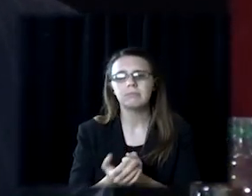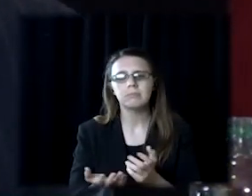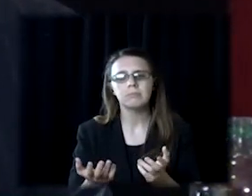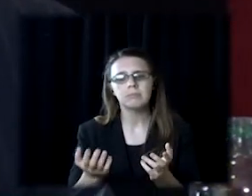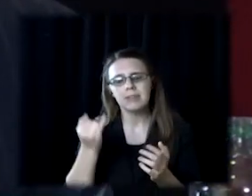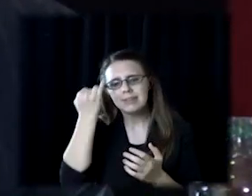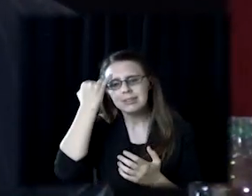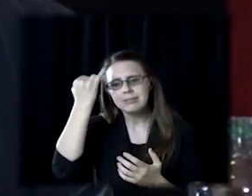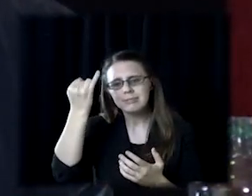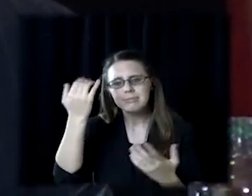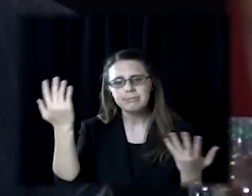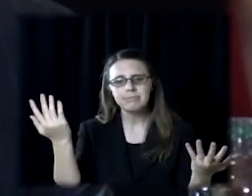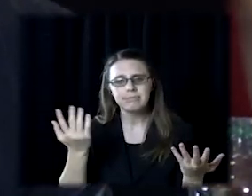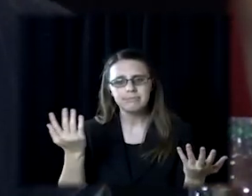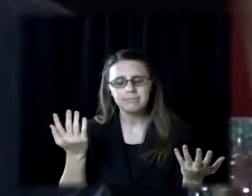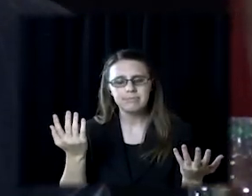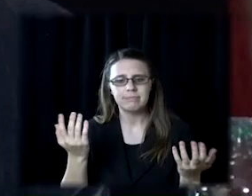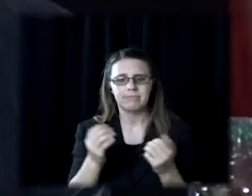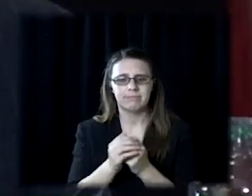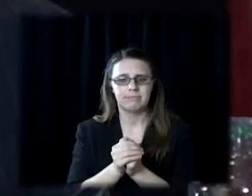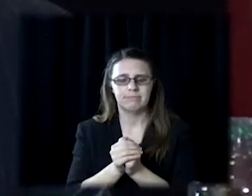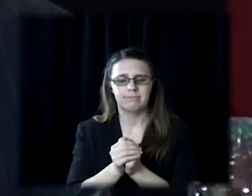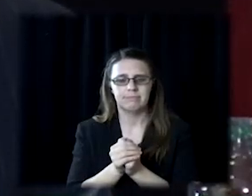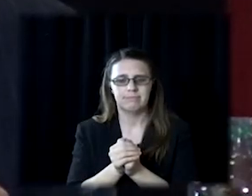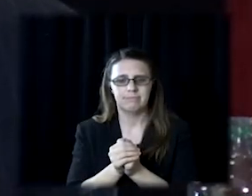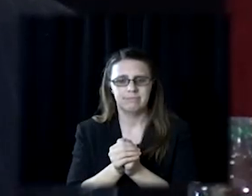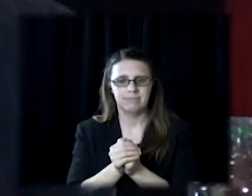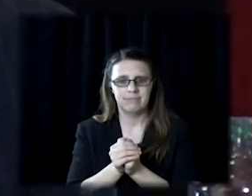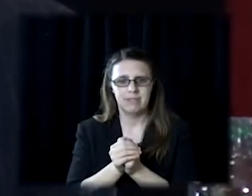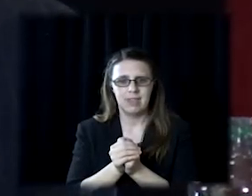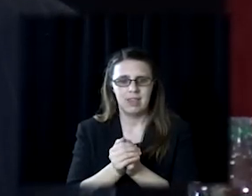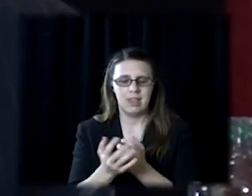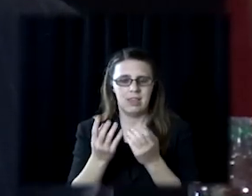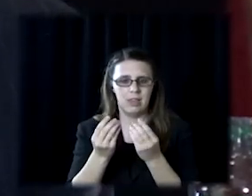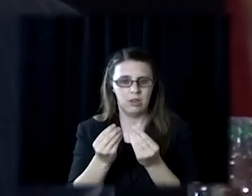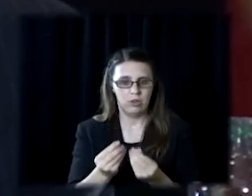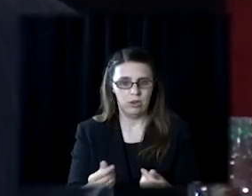Efectivamente, la idea es que respecto a la resolución